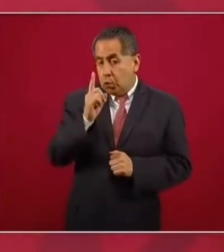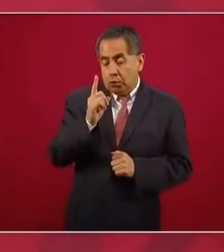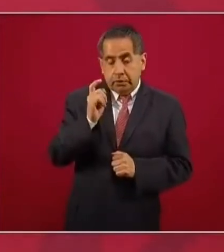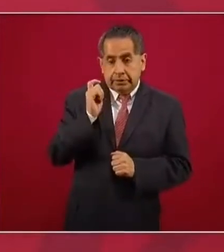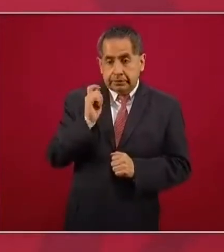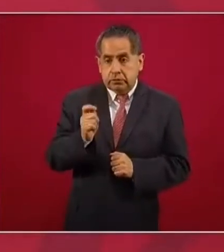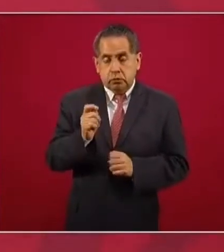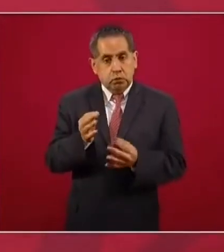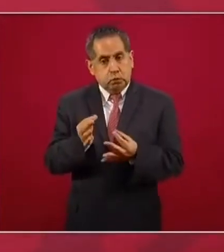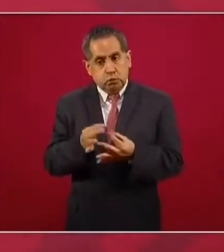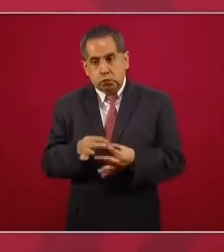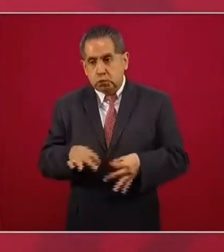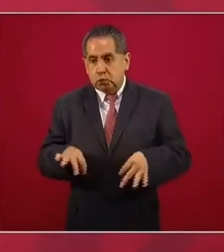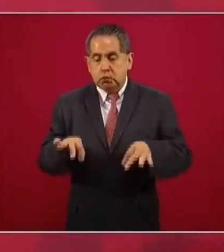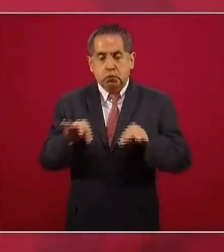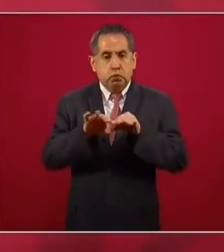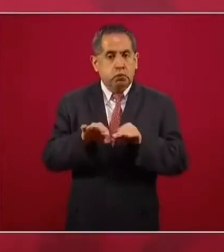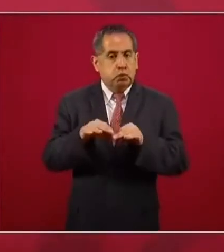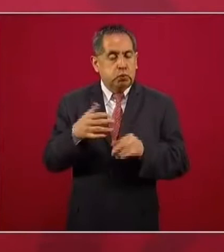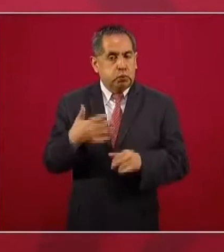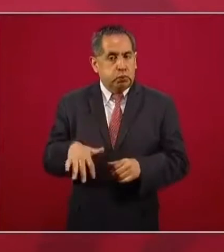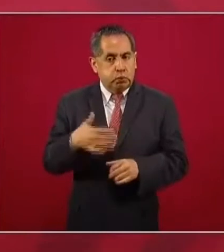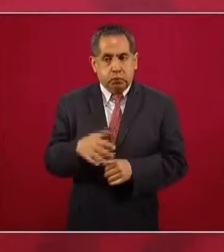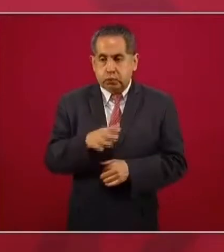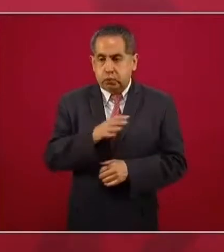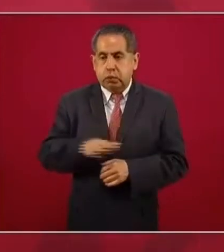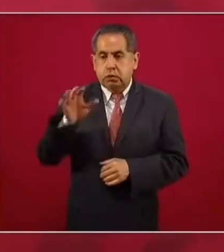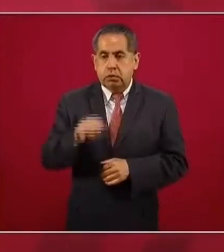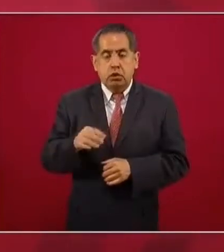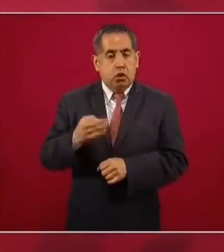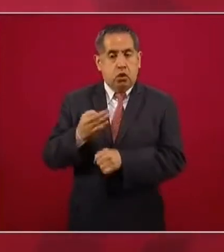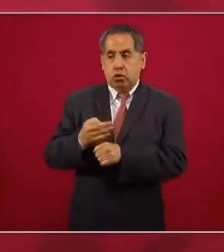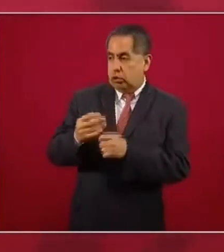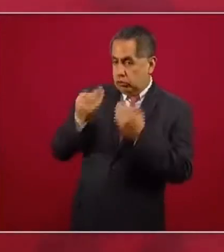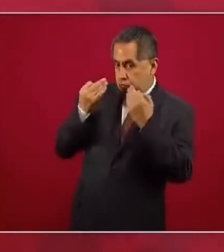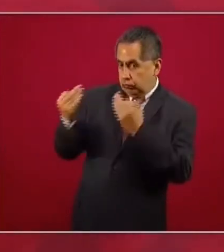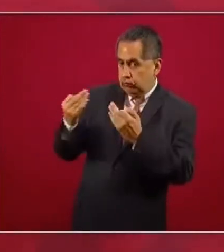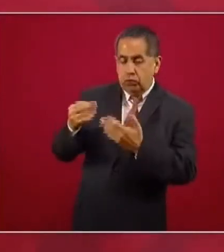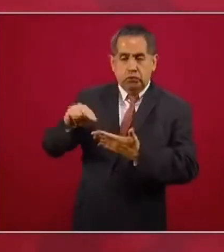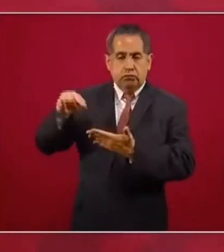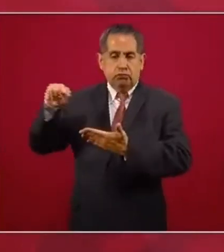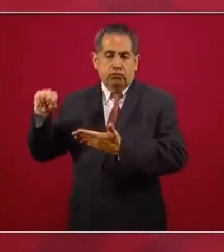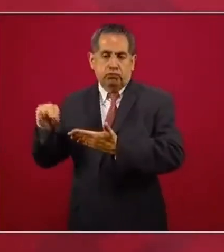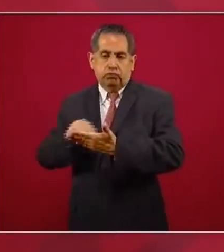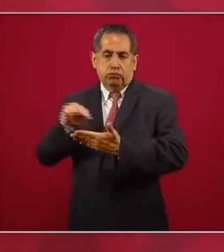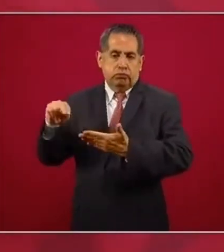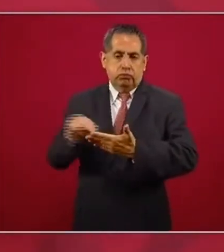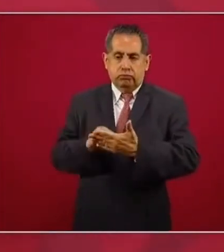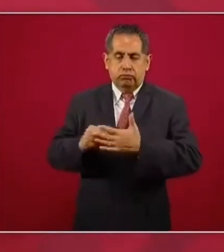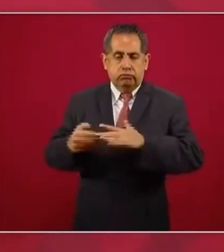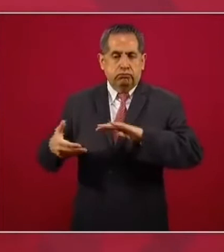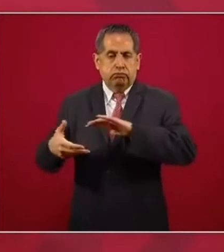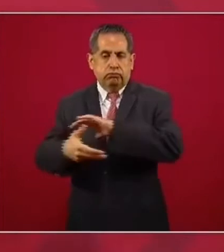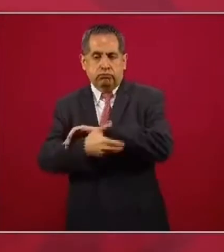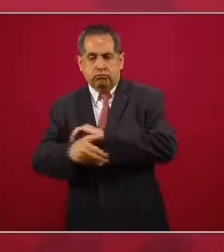verdaderamente importante, trascendente. Se va a firmar un acuerdo